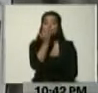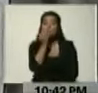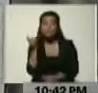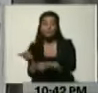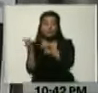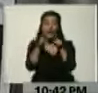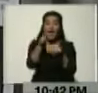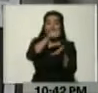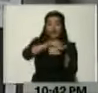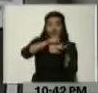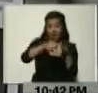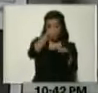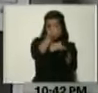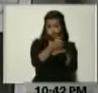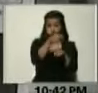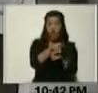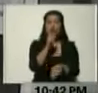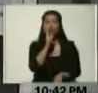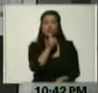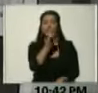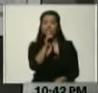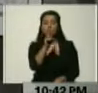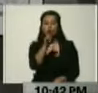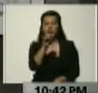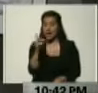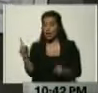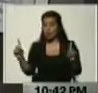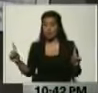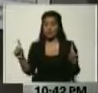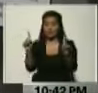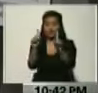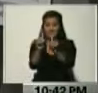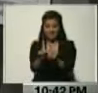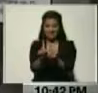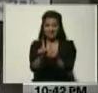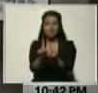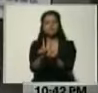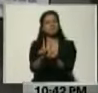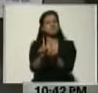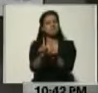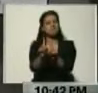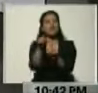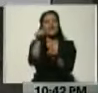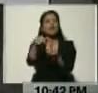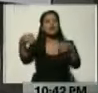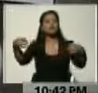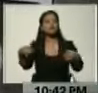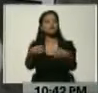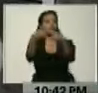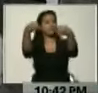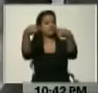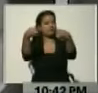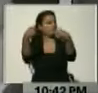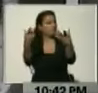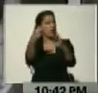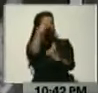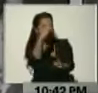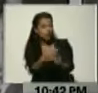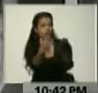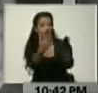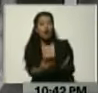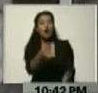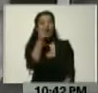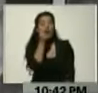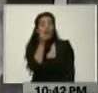organización política, Donald Ramírez, se unieron al Comité Nacional en Pleno para ofrecer un brindis en honor de Ramón Guillermo Aveledo,